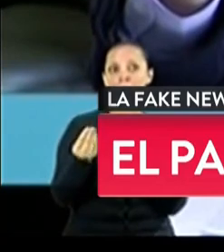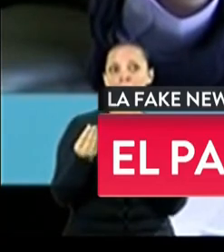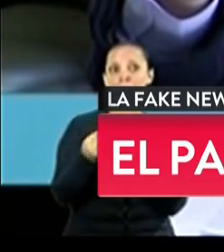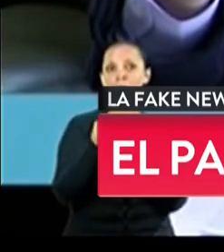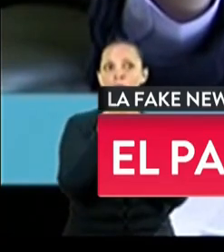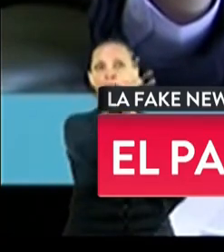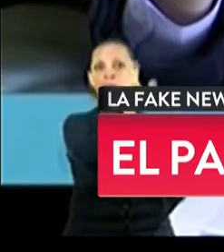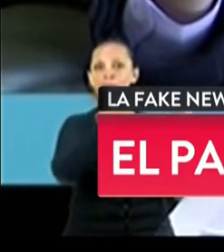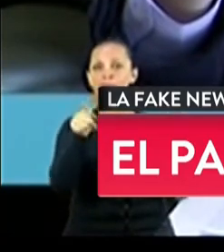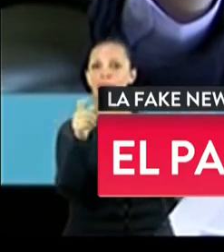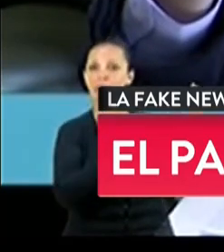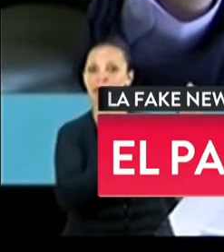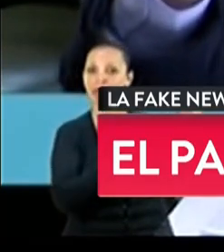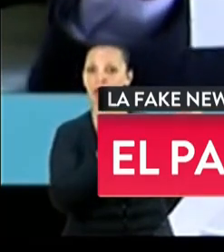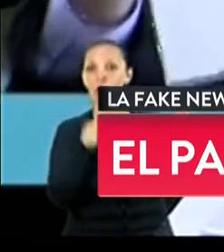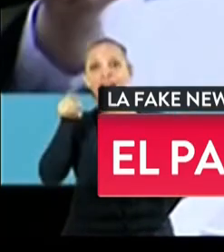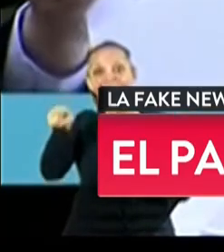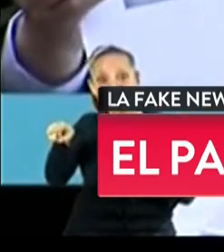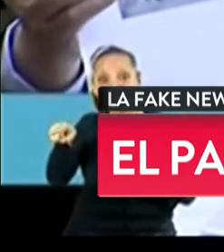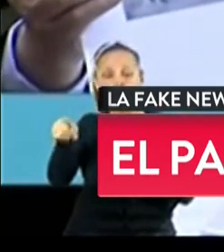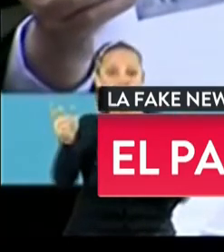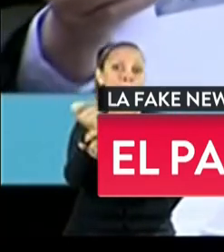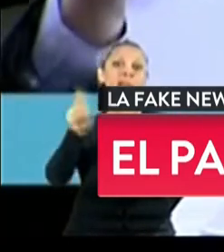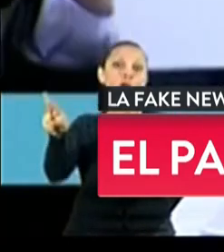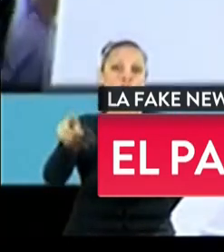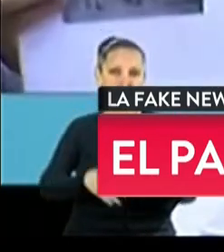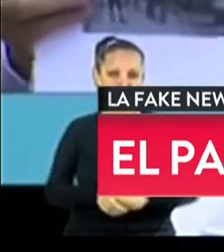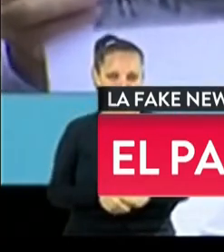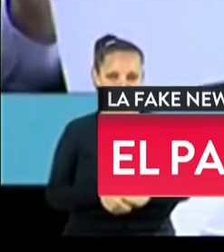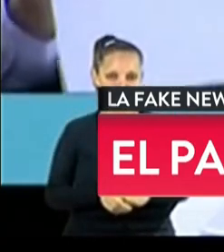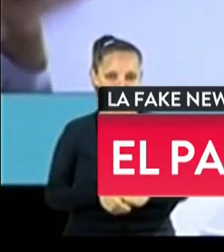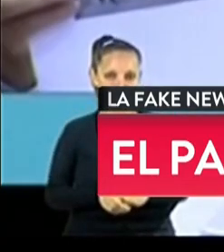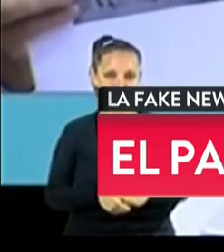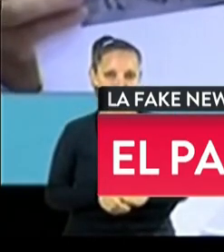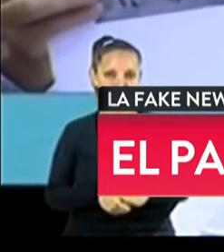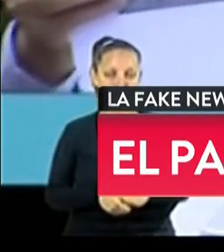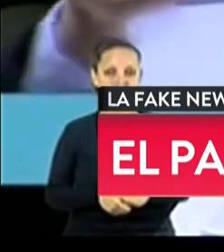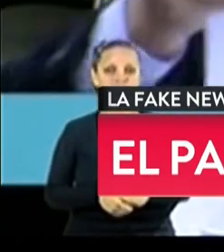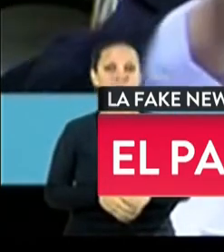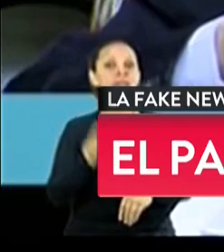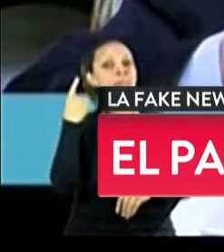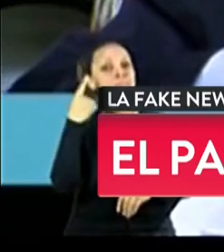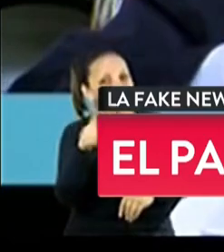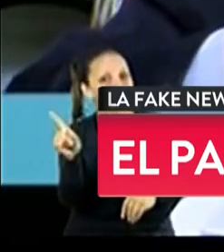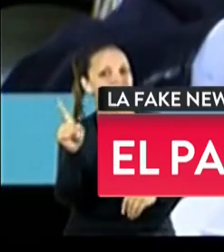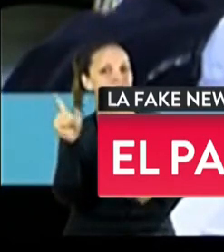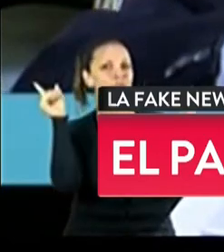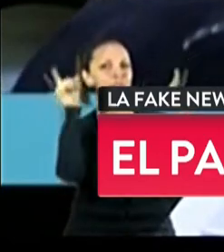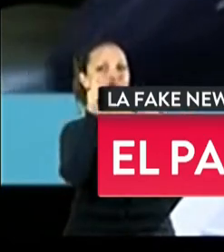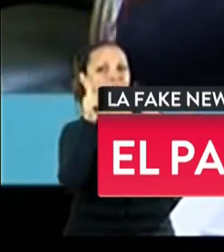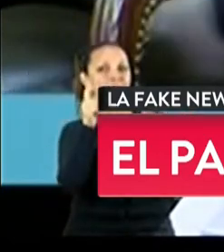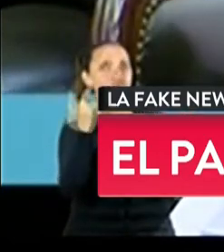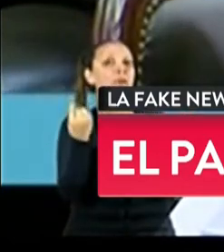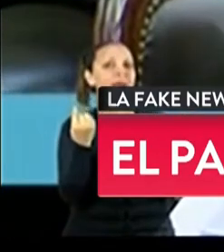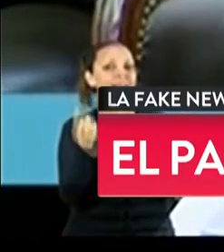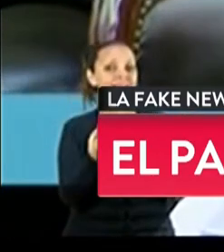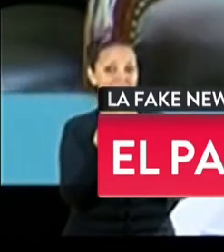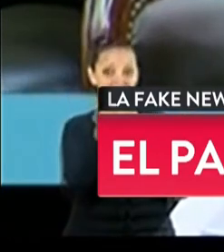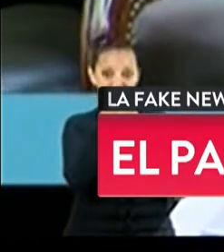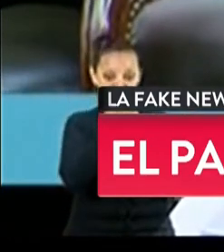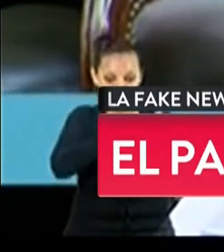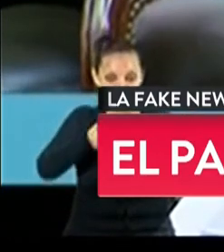rostro tapado. Pero hubo un problema, se le cayó a uno el pañuelo que le tapaba el